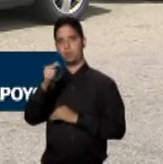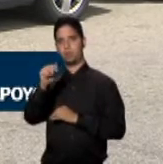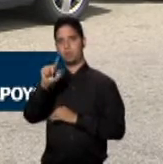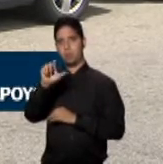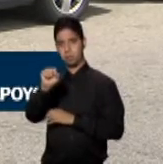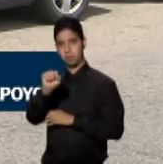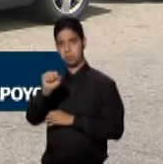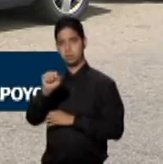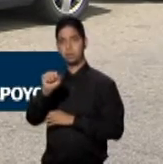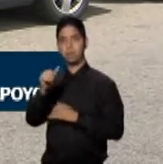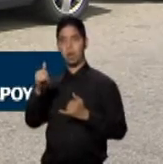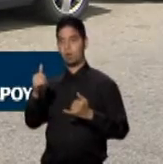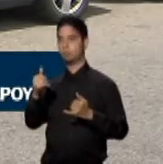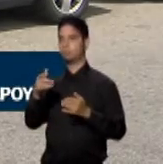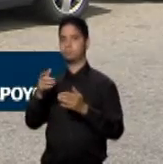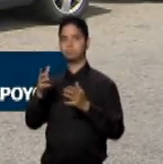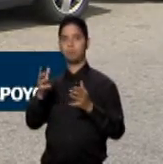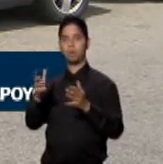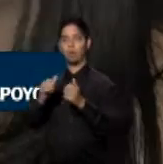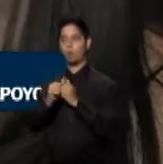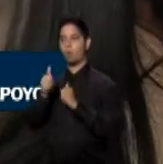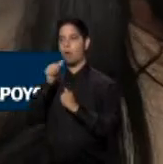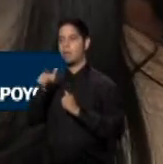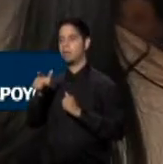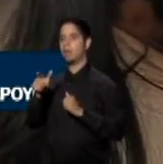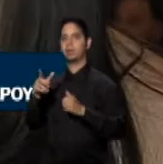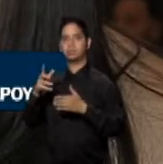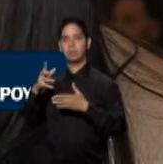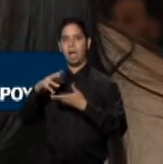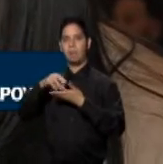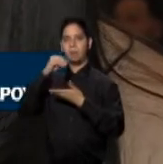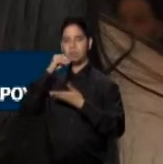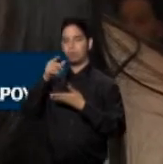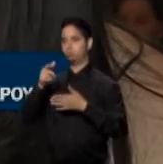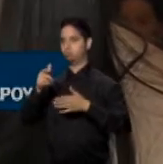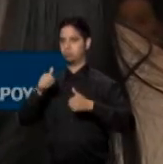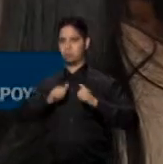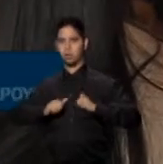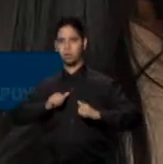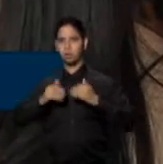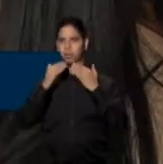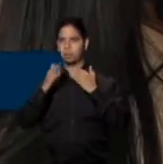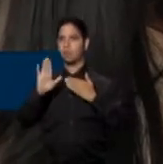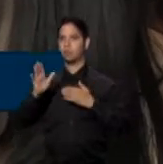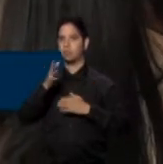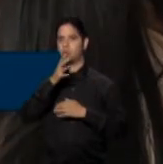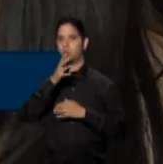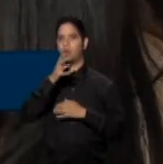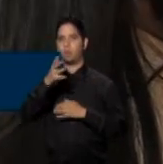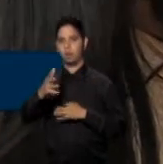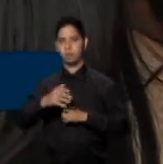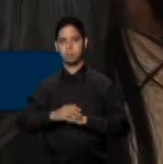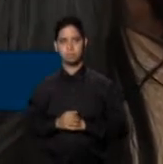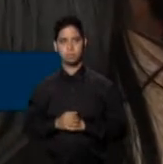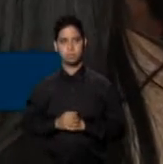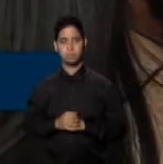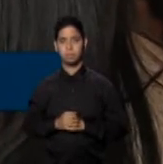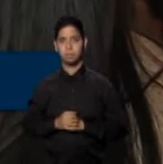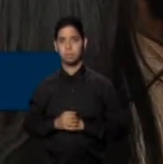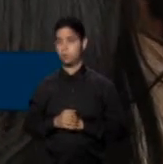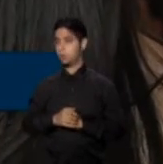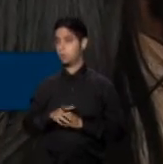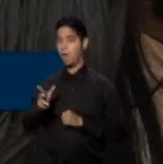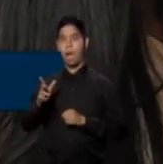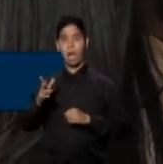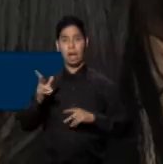su sangre lleva el teatro, gracias a su abuela. Y la juventud sabe quién es. En mi escuela, mis amigas todas,